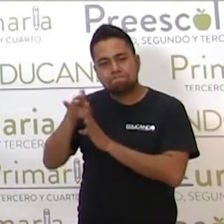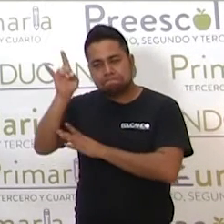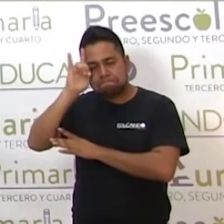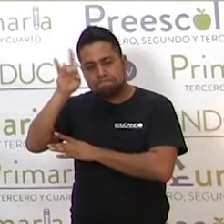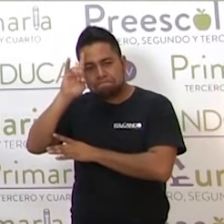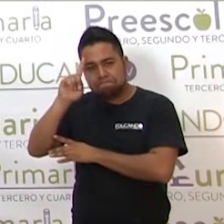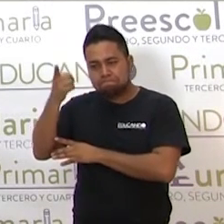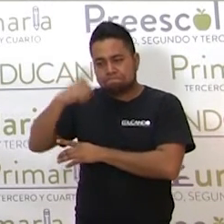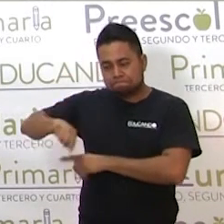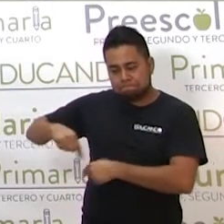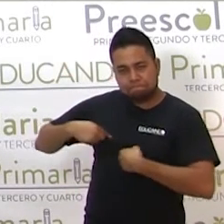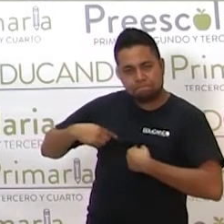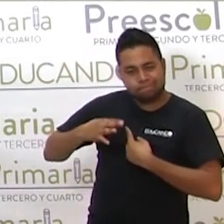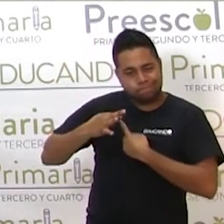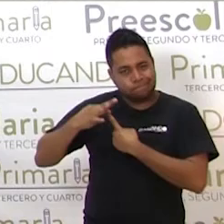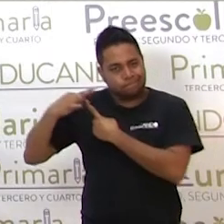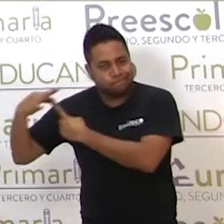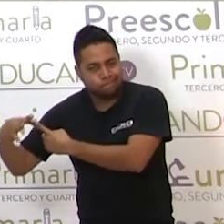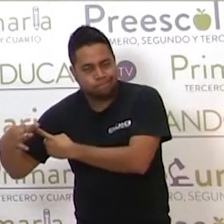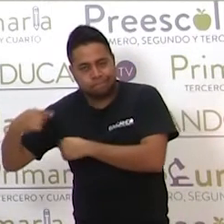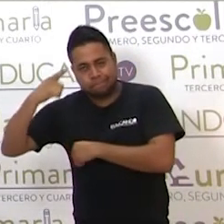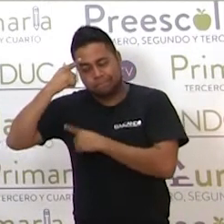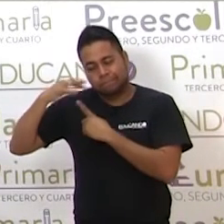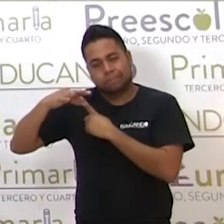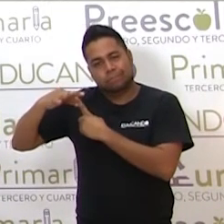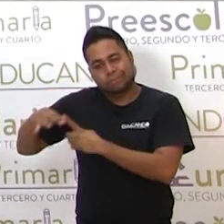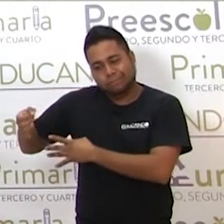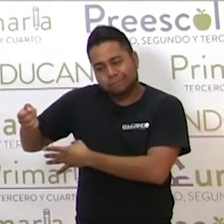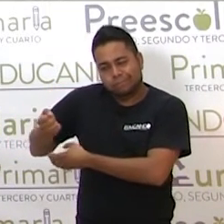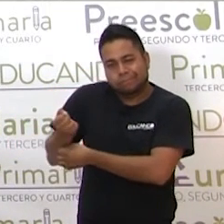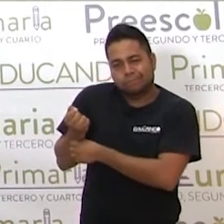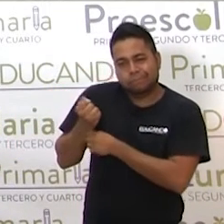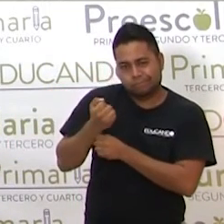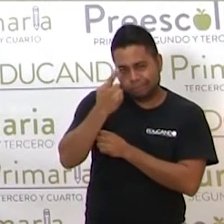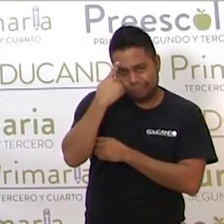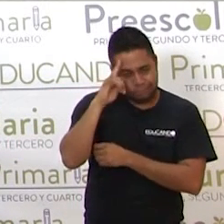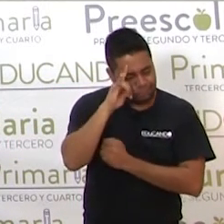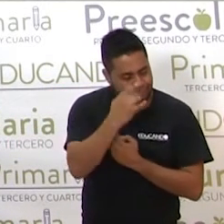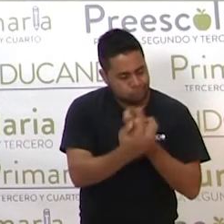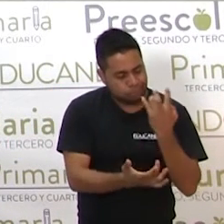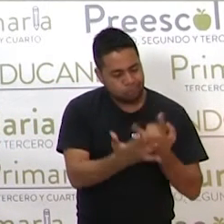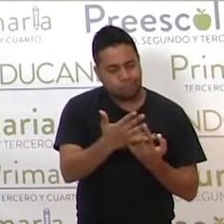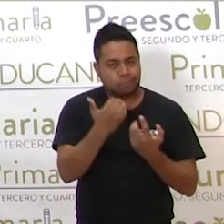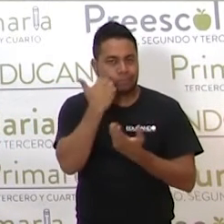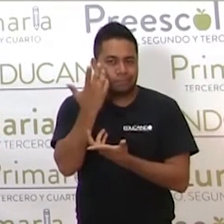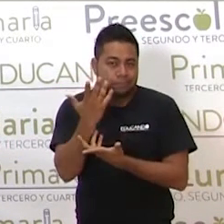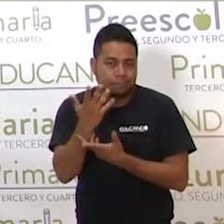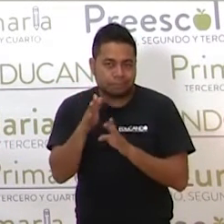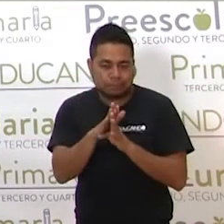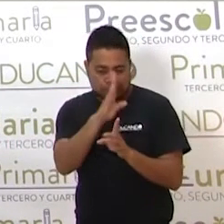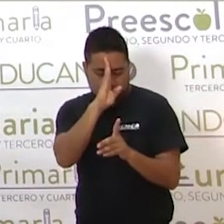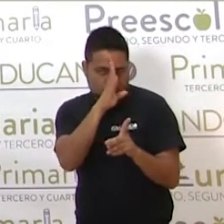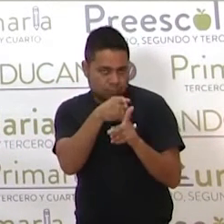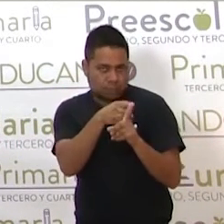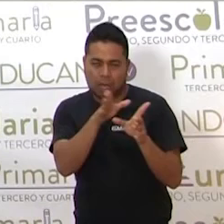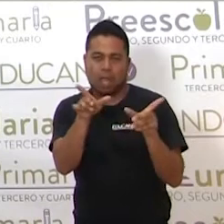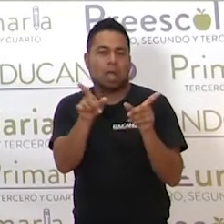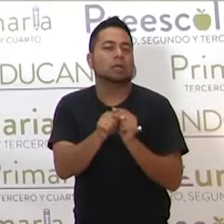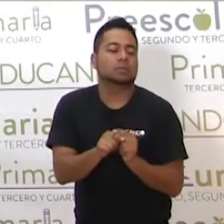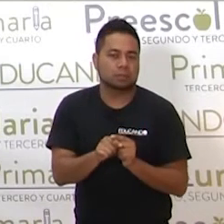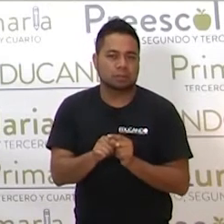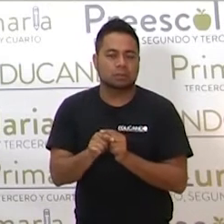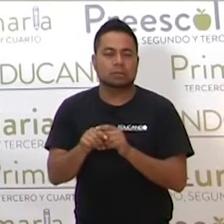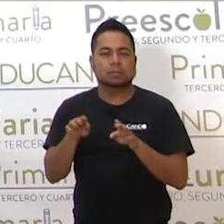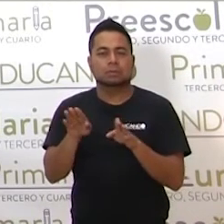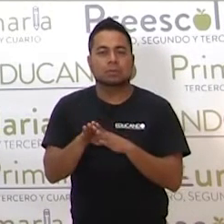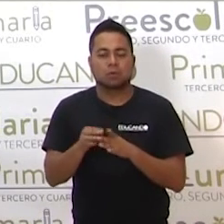mí, para que me lleven a rastras a la condenación eterna, derechito, sin pasar